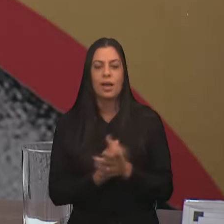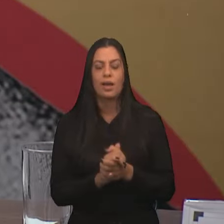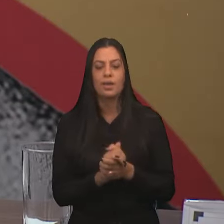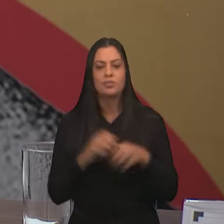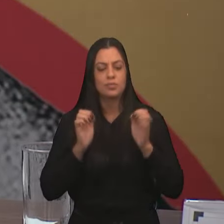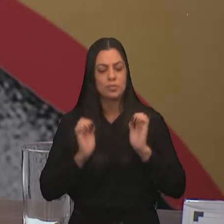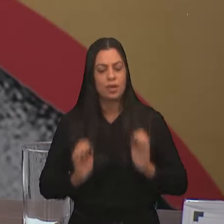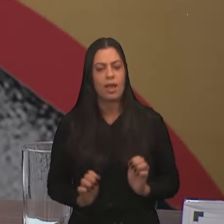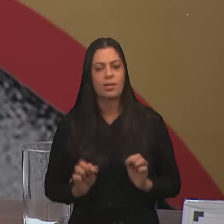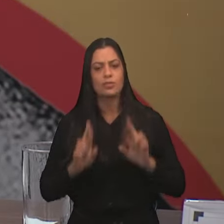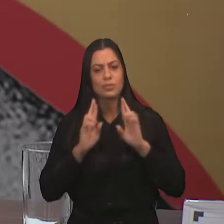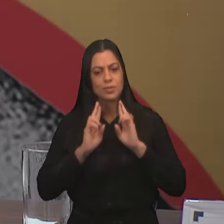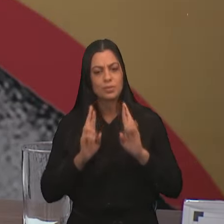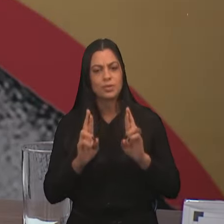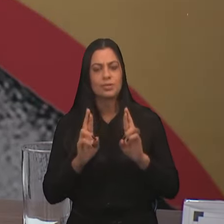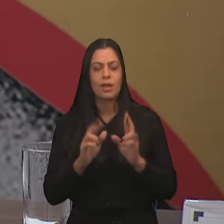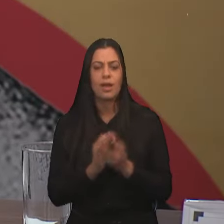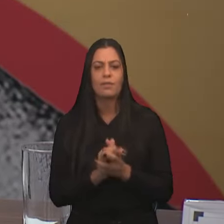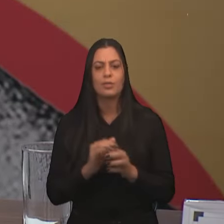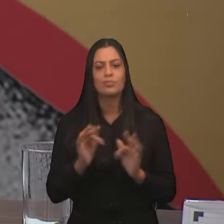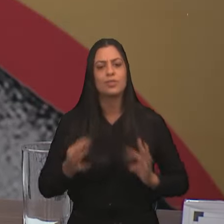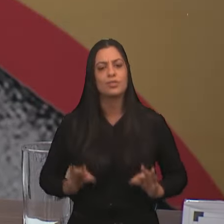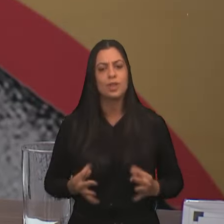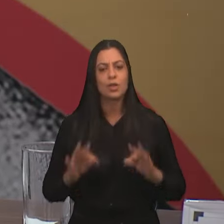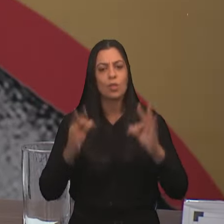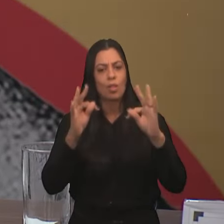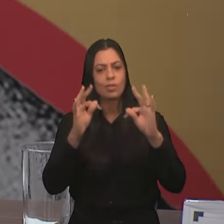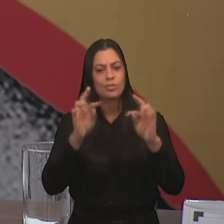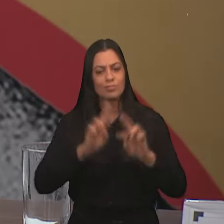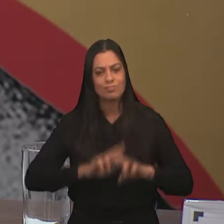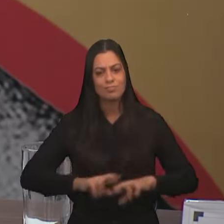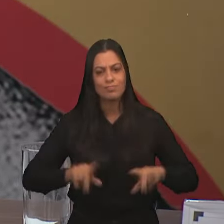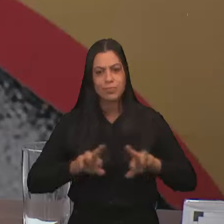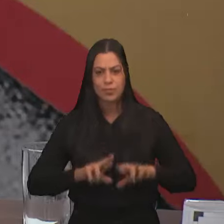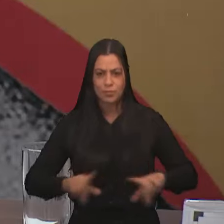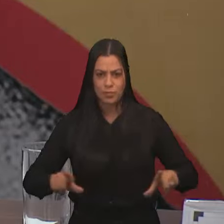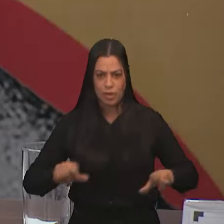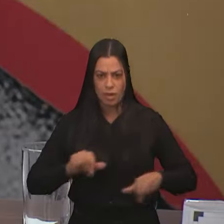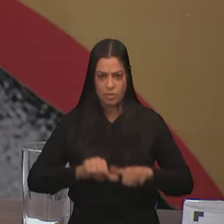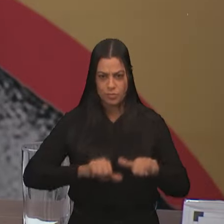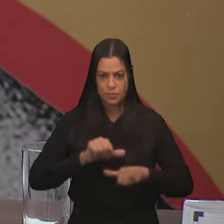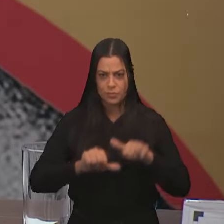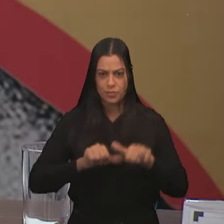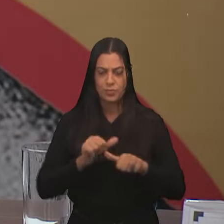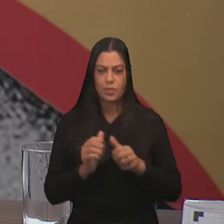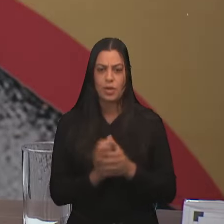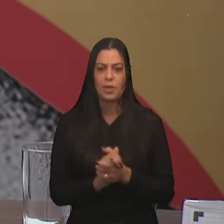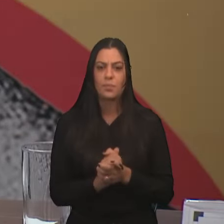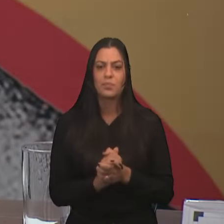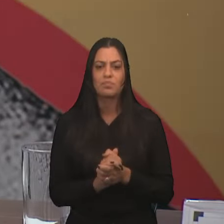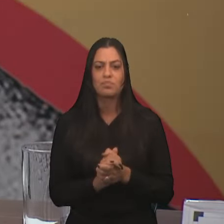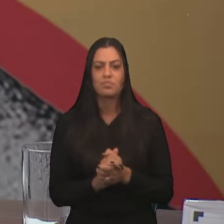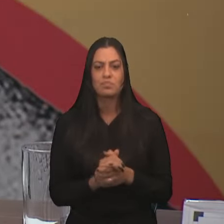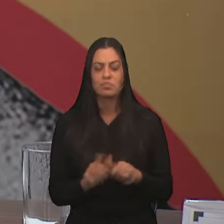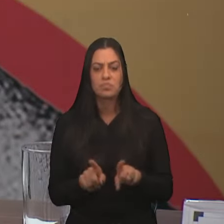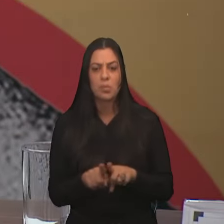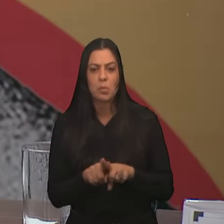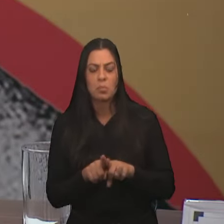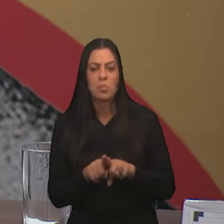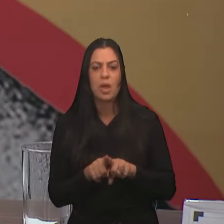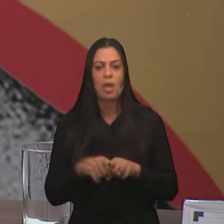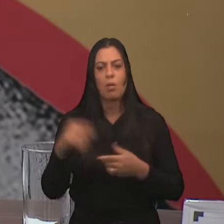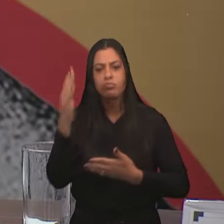y responsable de esa tecnología transformadora. Con un abordaje equilibrado y